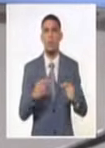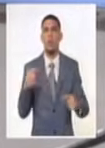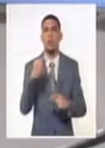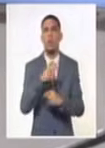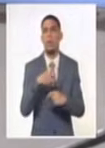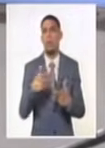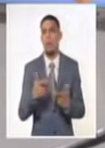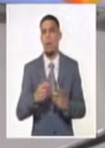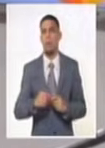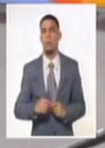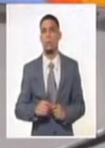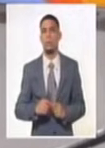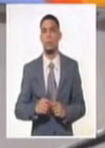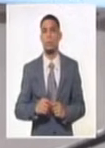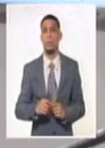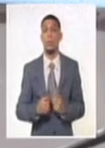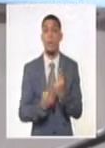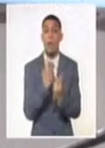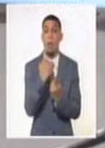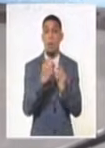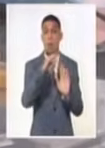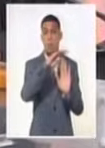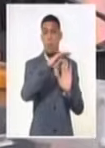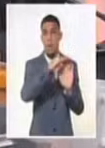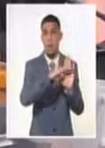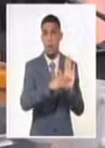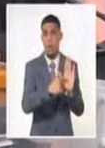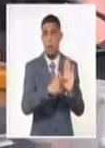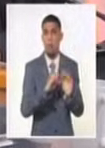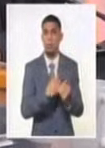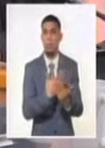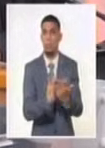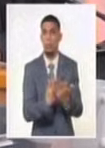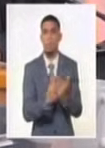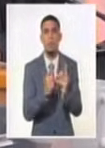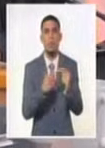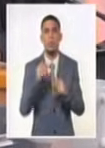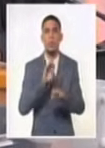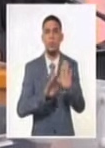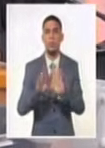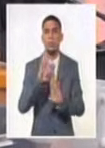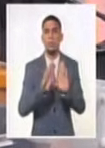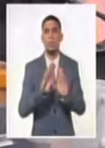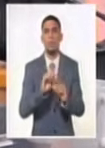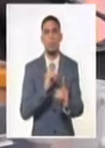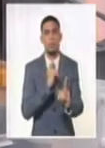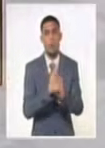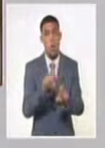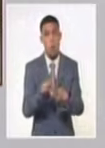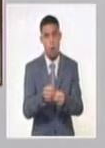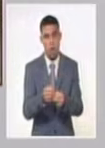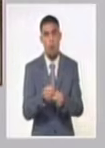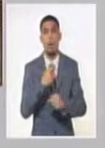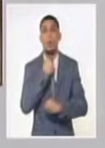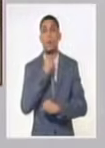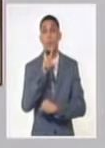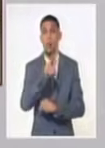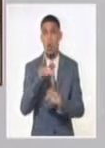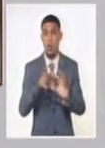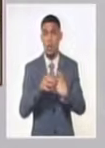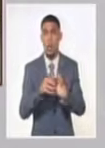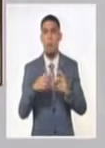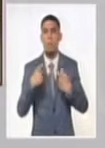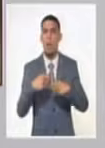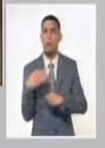pero entre las medidas que estamos proponiendo actualizar está defender la mayor presencialidad en el caso del 12 grado, para que